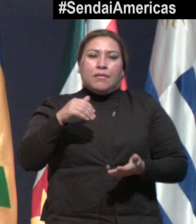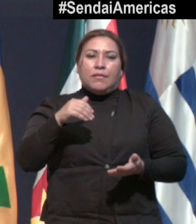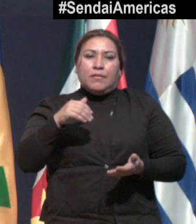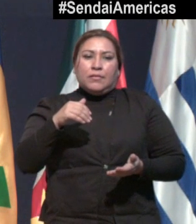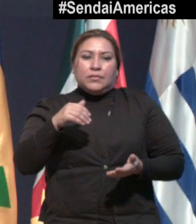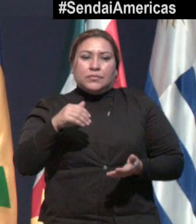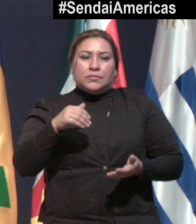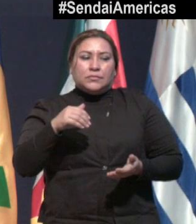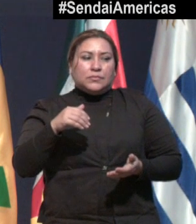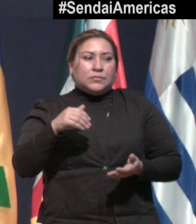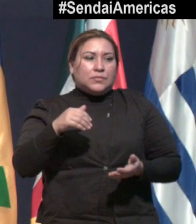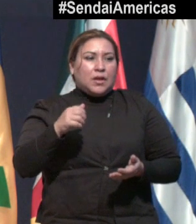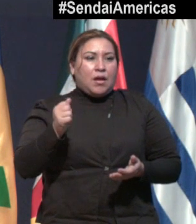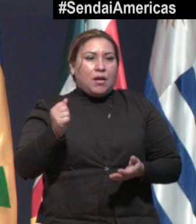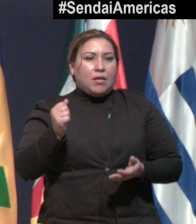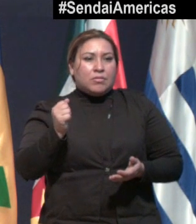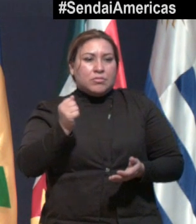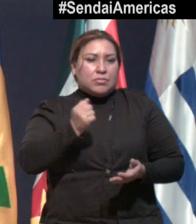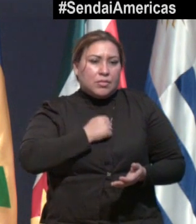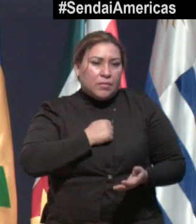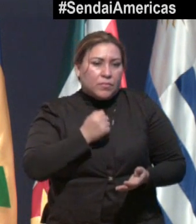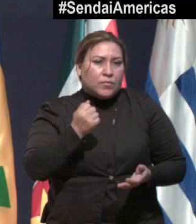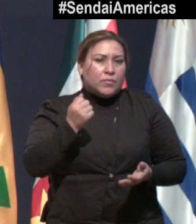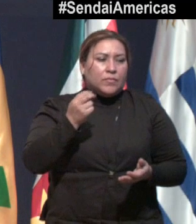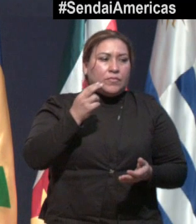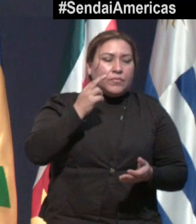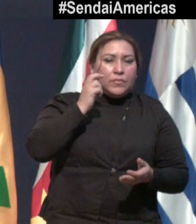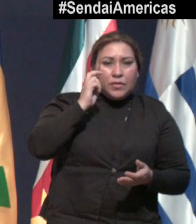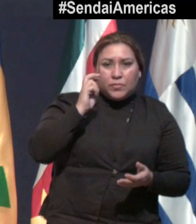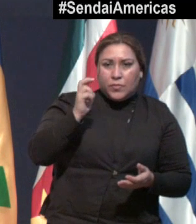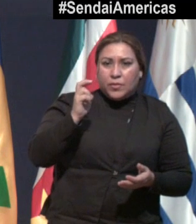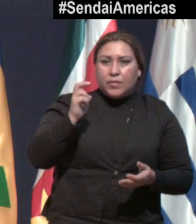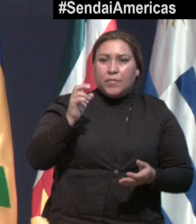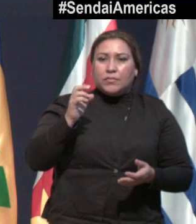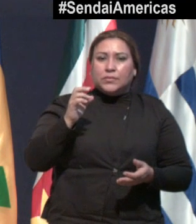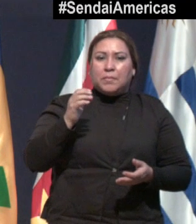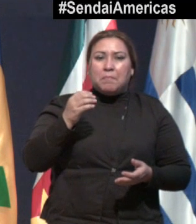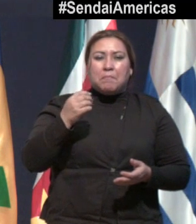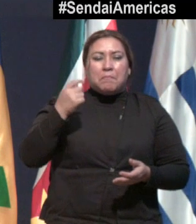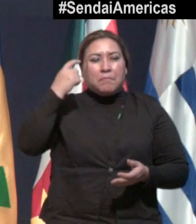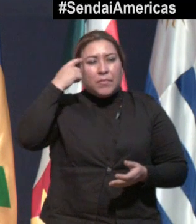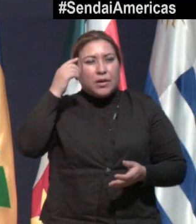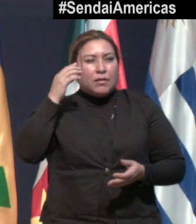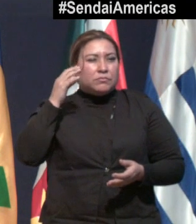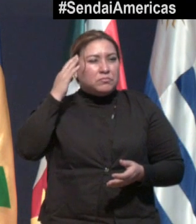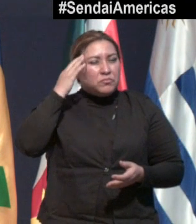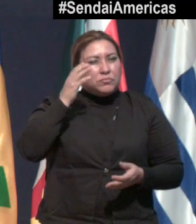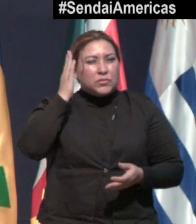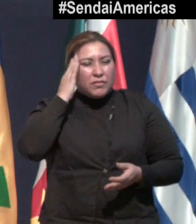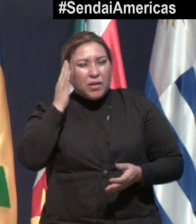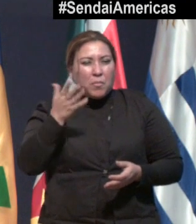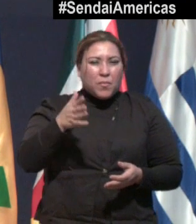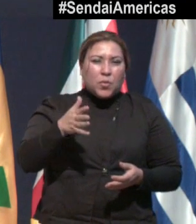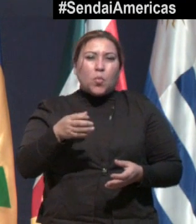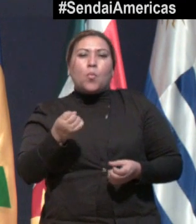de las amenazas y su frecuencia y su severidad en el tiempo, para calcular las piedras frente a cada